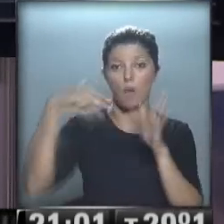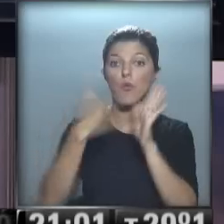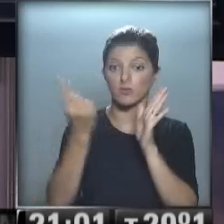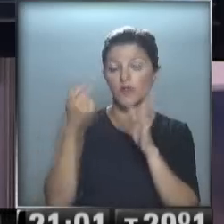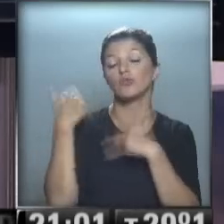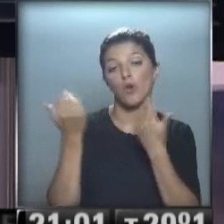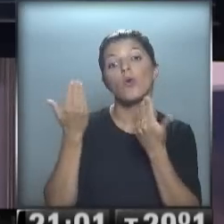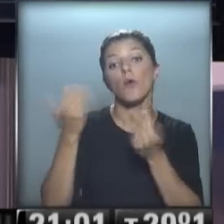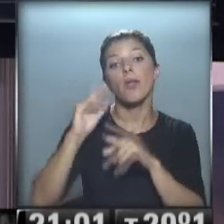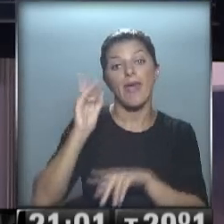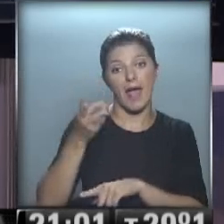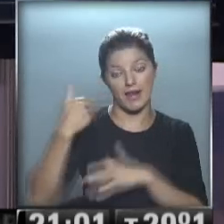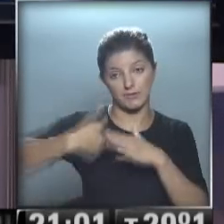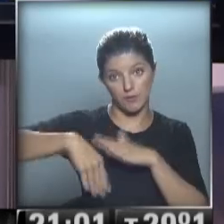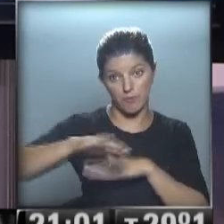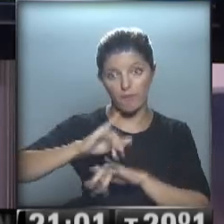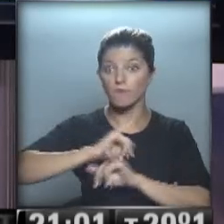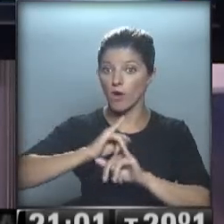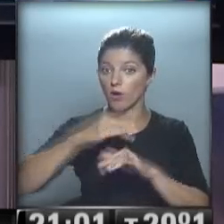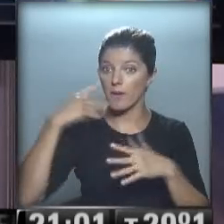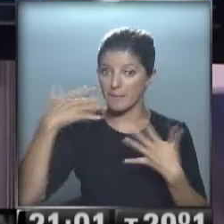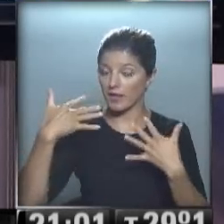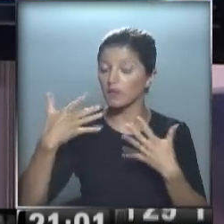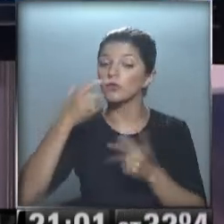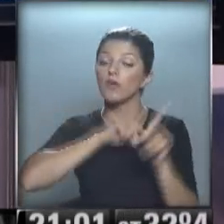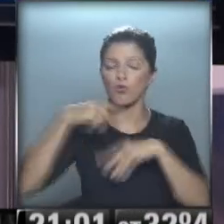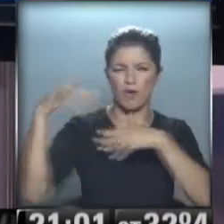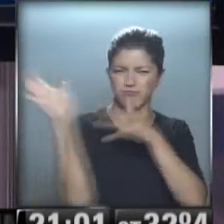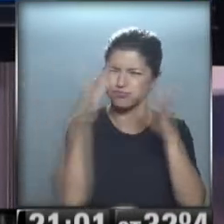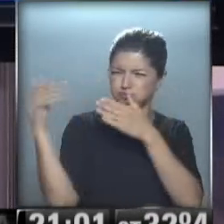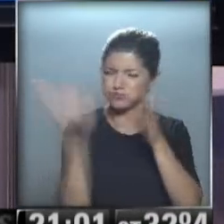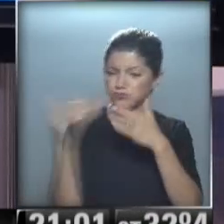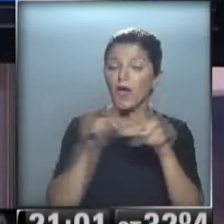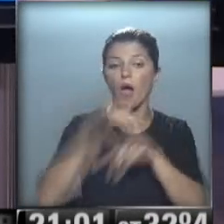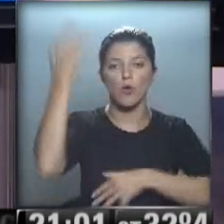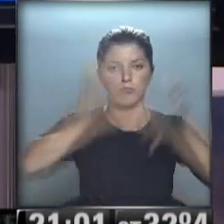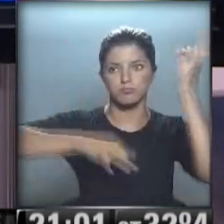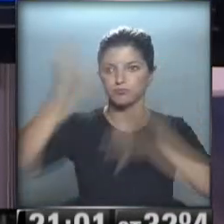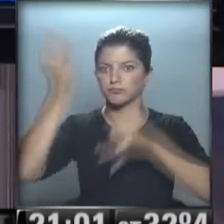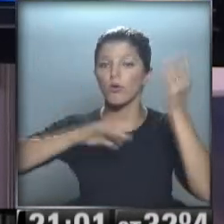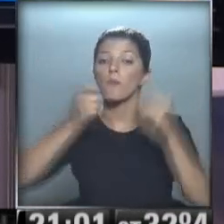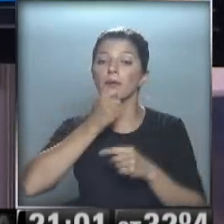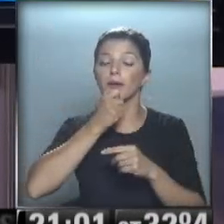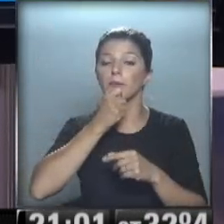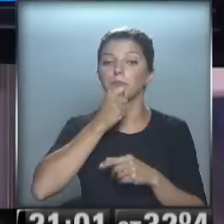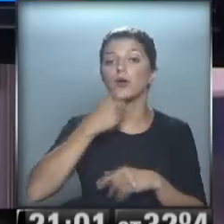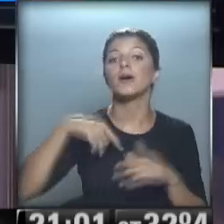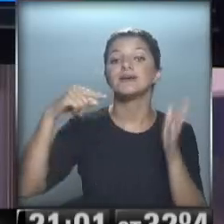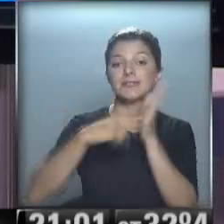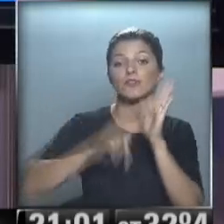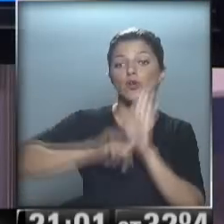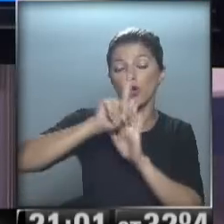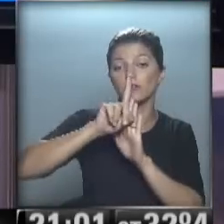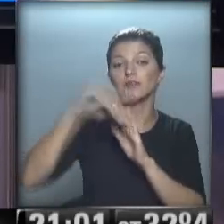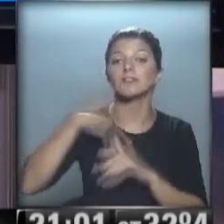continúa vigente un aviso alerta por tormentas, algunas muy fuertes con ráfagas de fuerte de viento, caída de granizo para el sudeste, centro y norte de Buenos Aires, sur